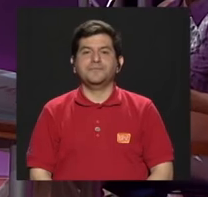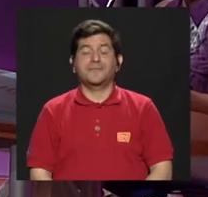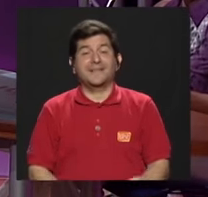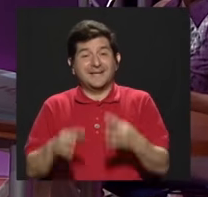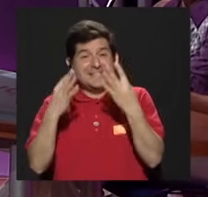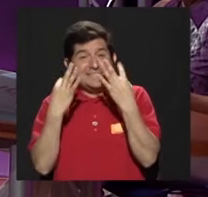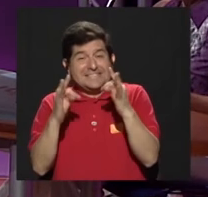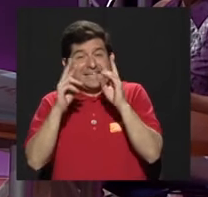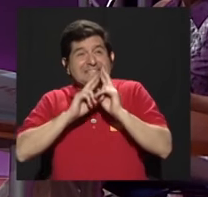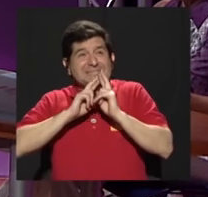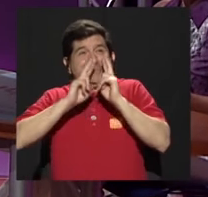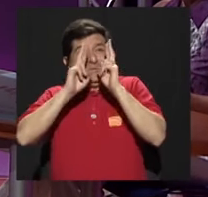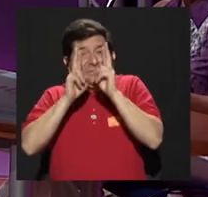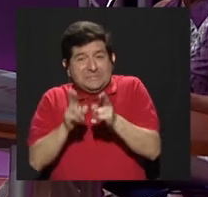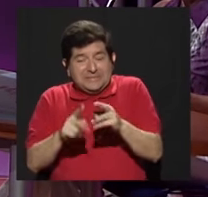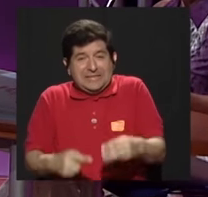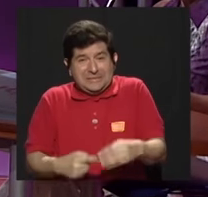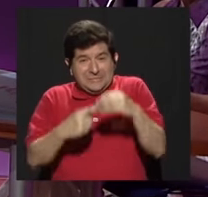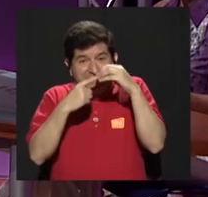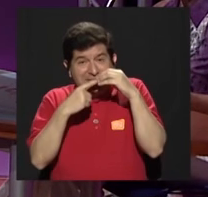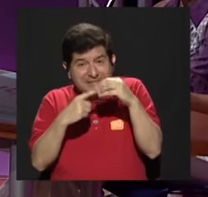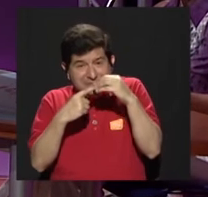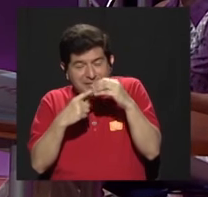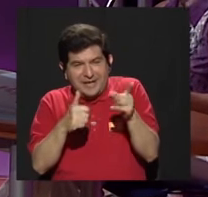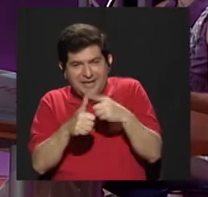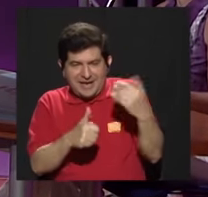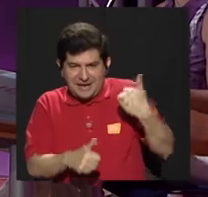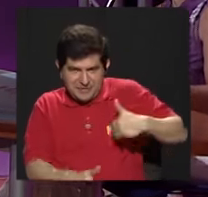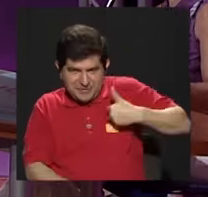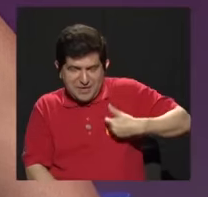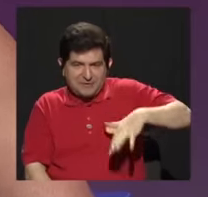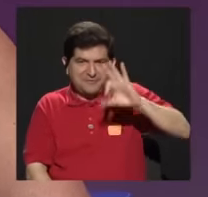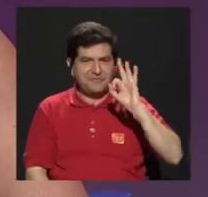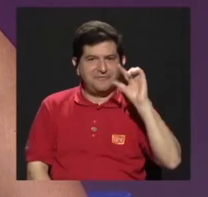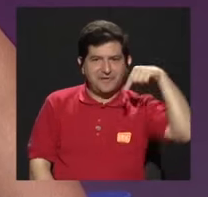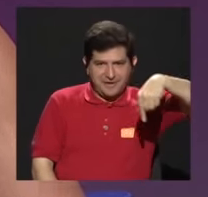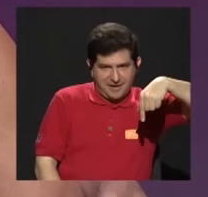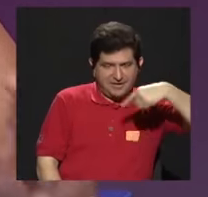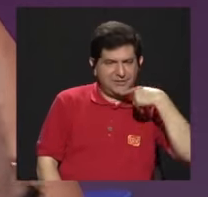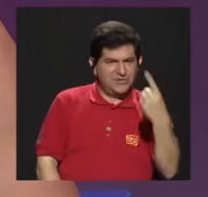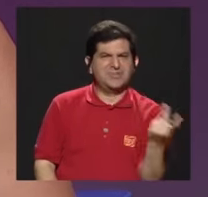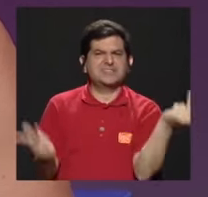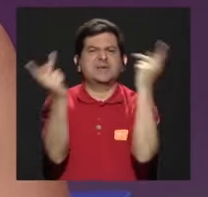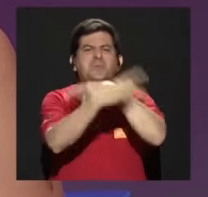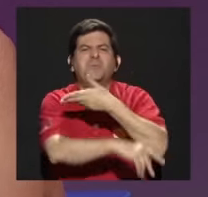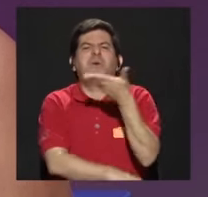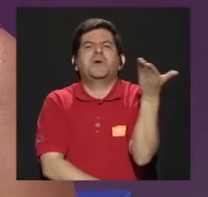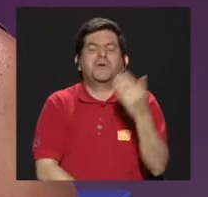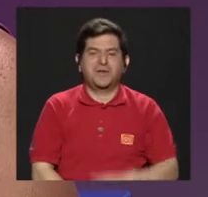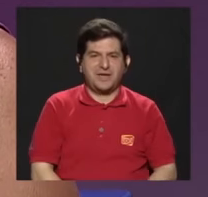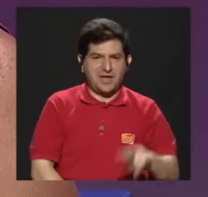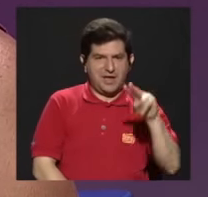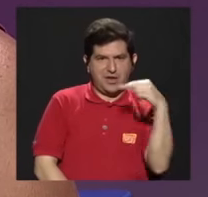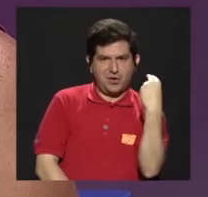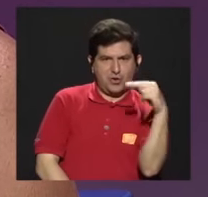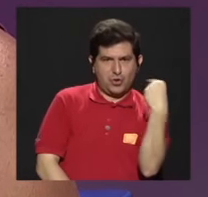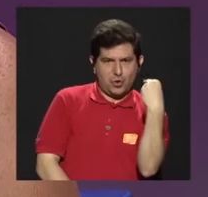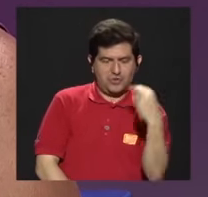Tratemos de contestarle principalmente, bueno, el primer señor, don Fernando Quintero, dice él que es peor, si la noticia